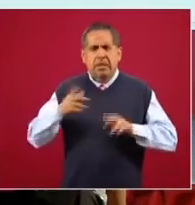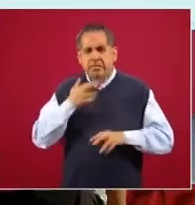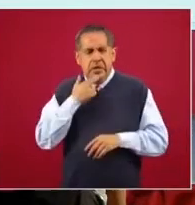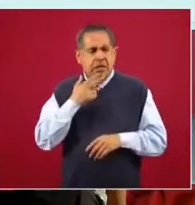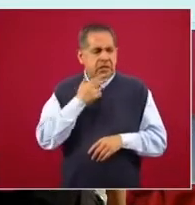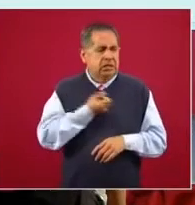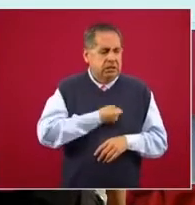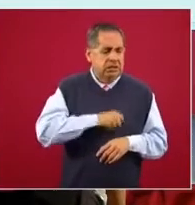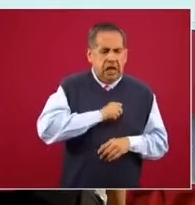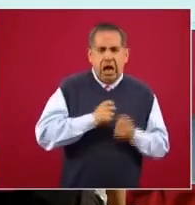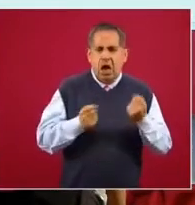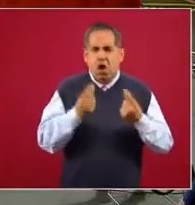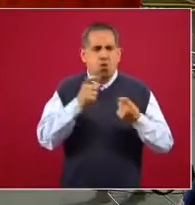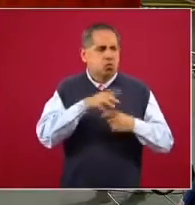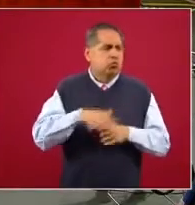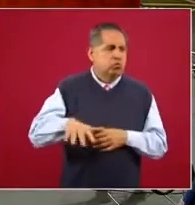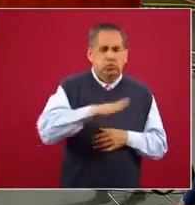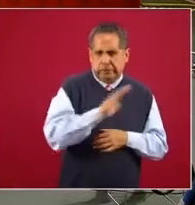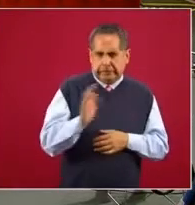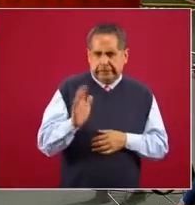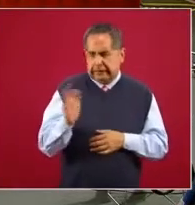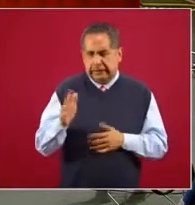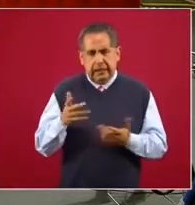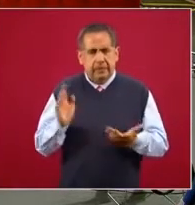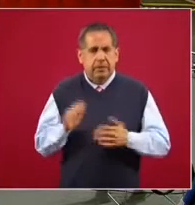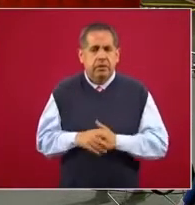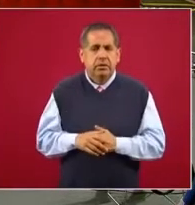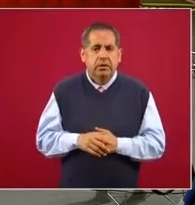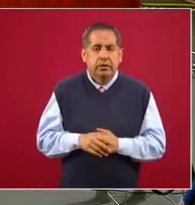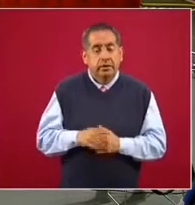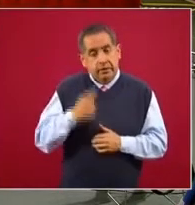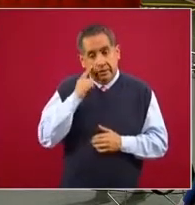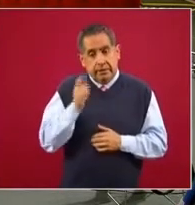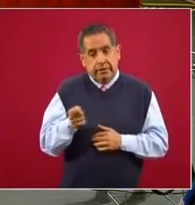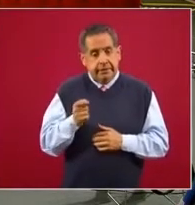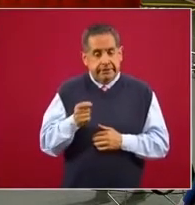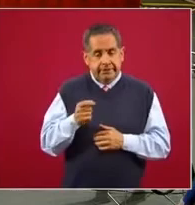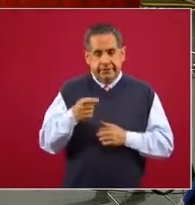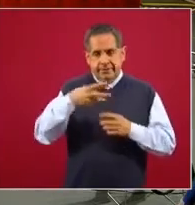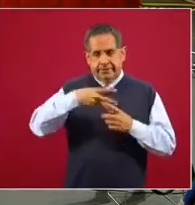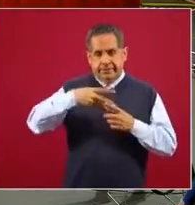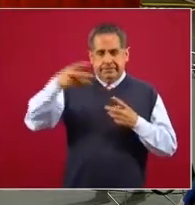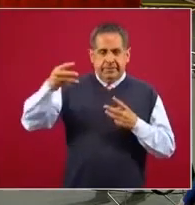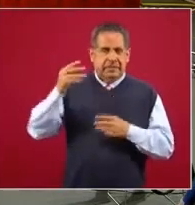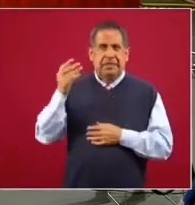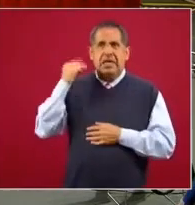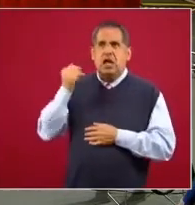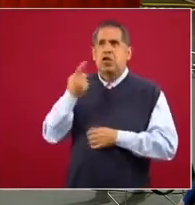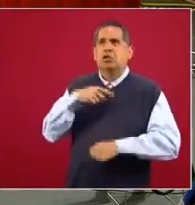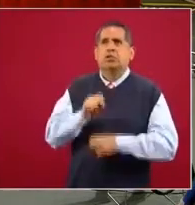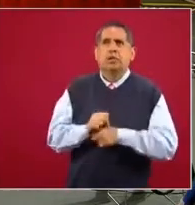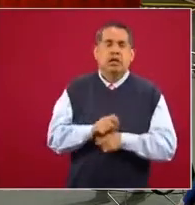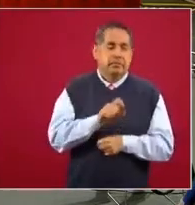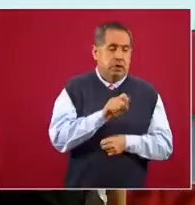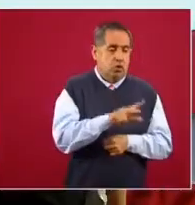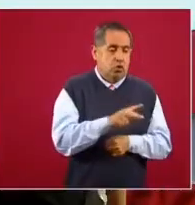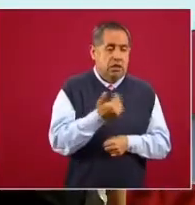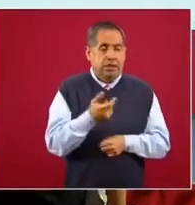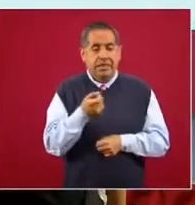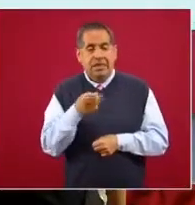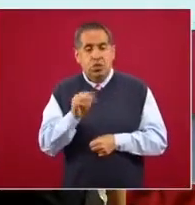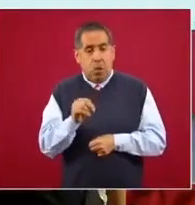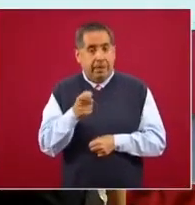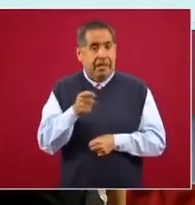los casos que se han ido confirmando, y al menos en las últimas 2 semanas, de la 28 a la 29, se